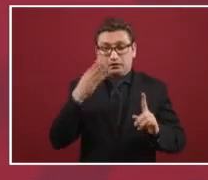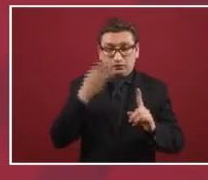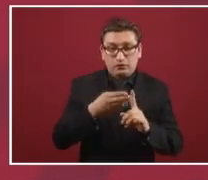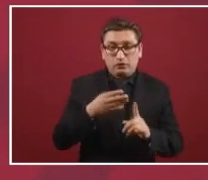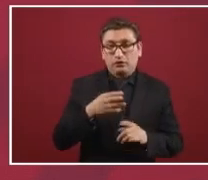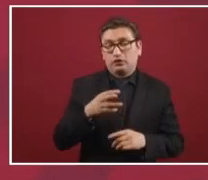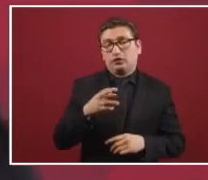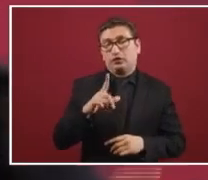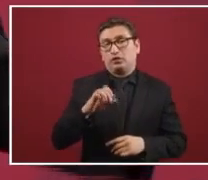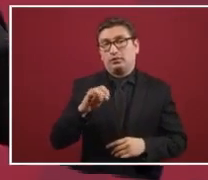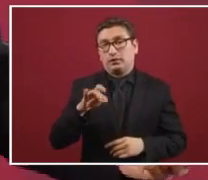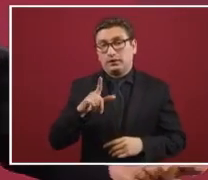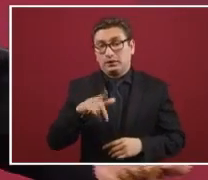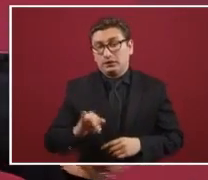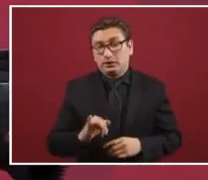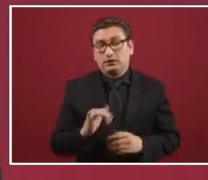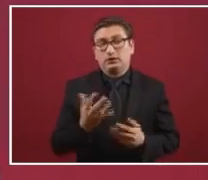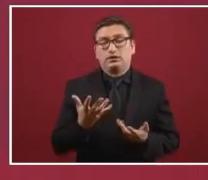Lomelí,